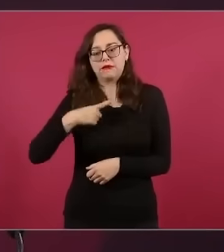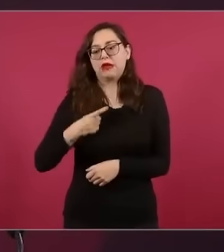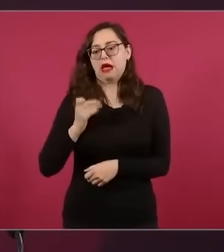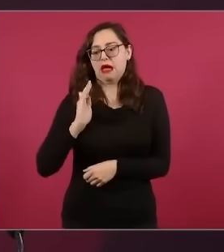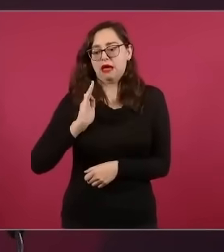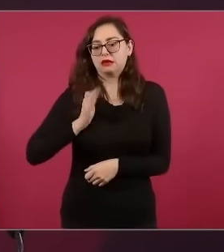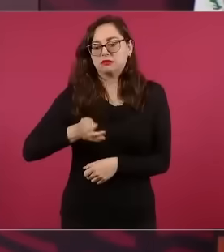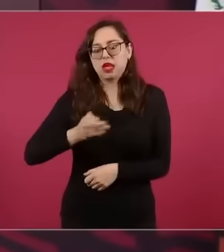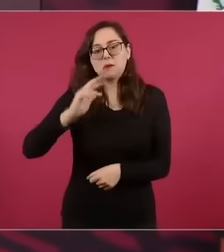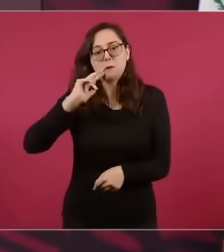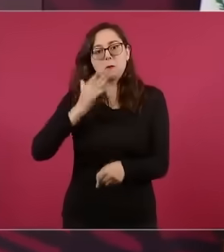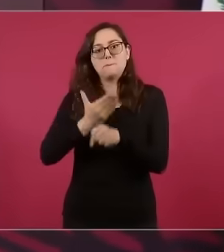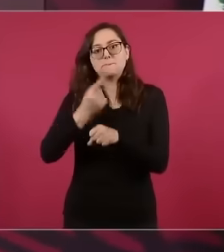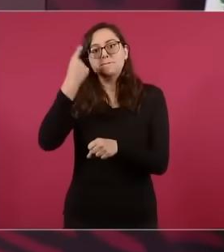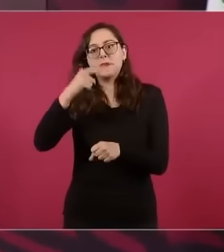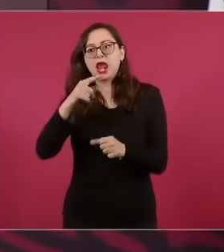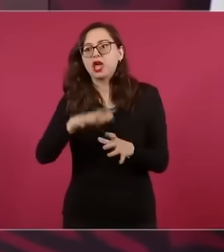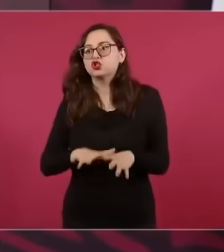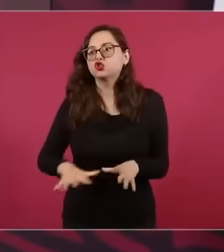sociedades mejores.